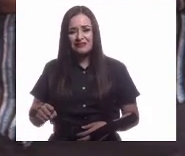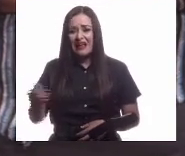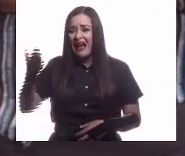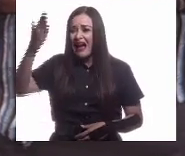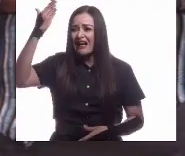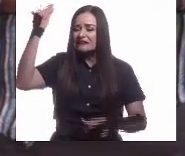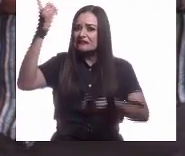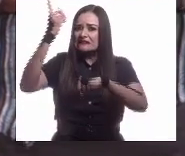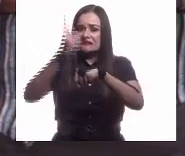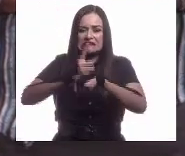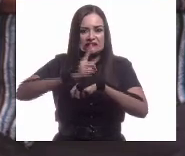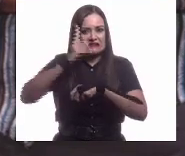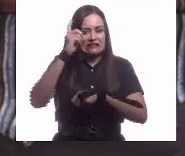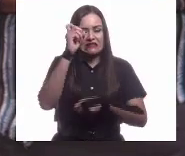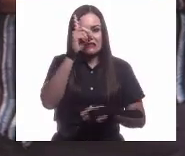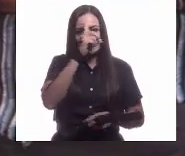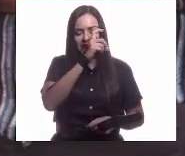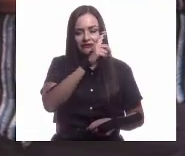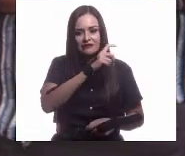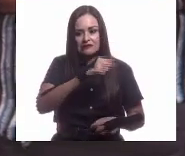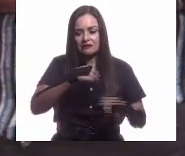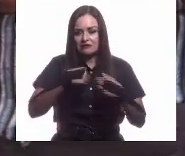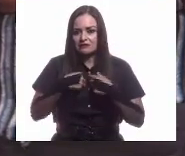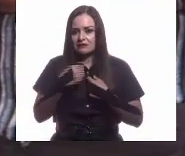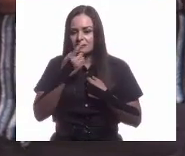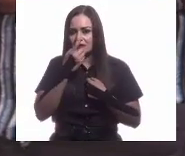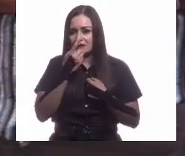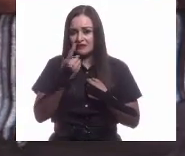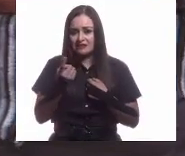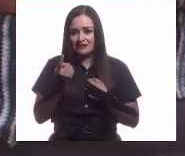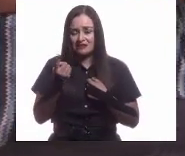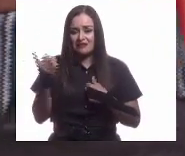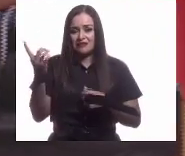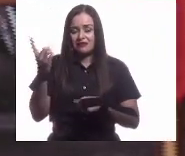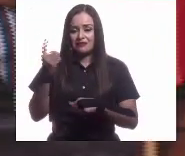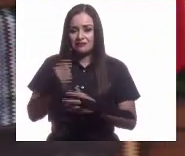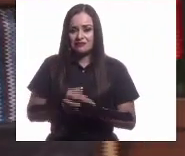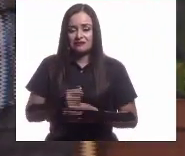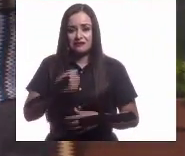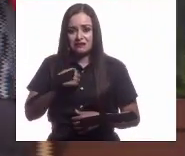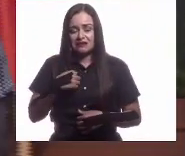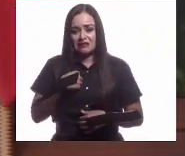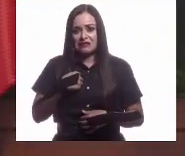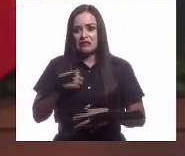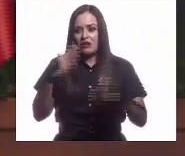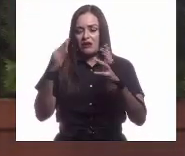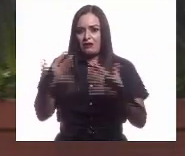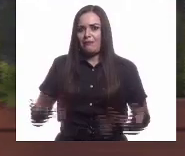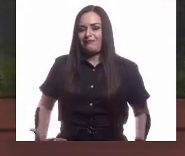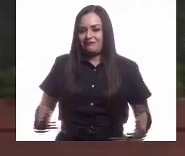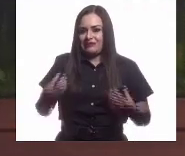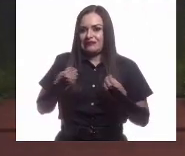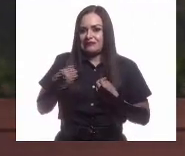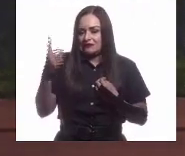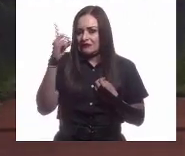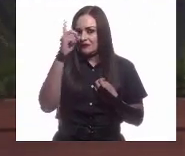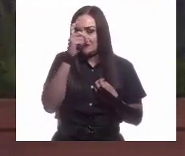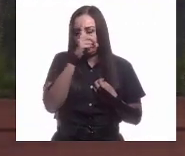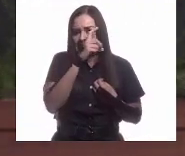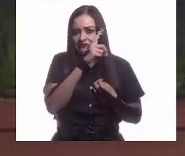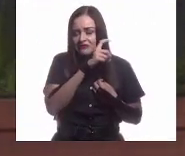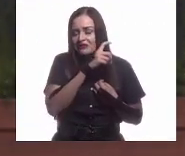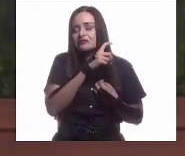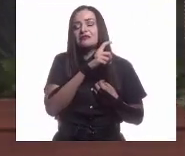difíciles. Les he de confesar que son los días más duros que he vivido como gobernador y creo que como ser humano